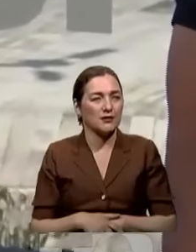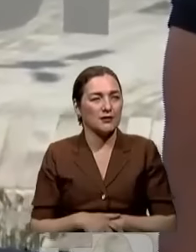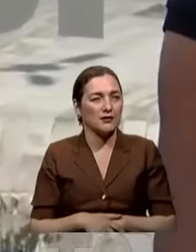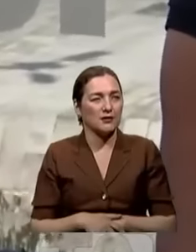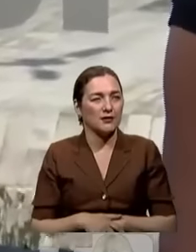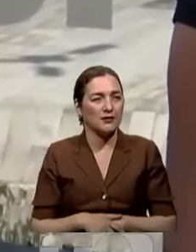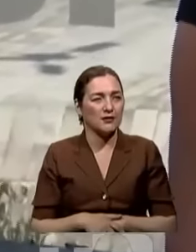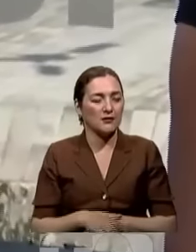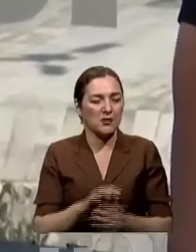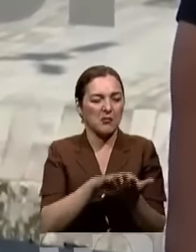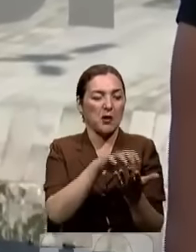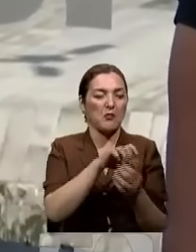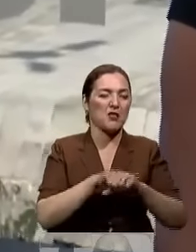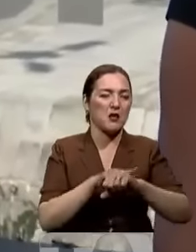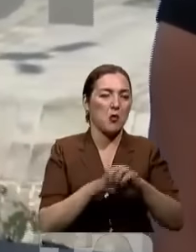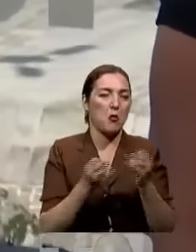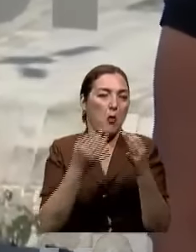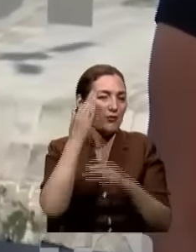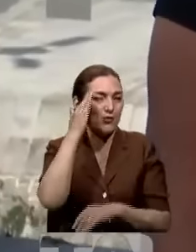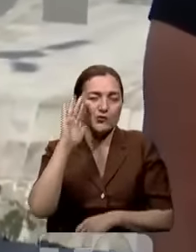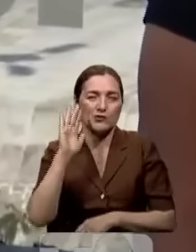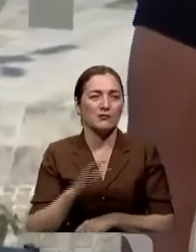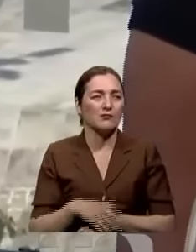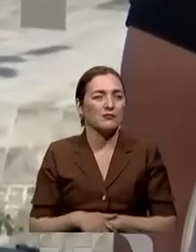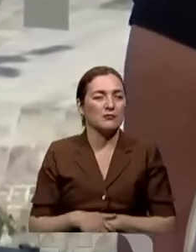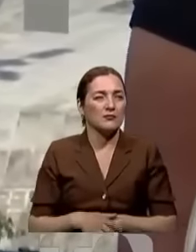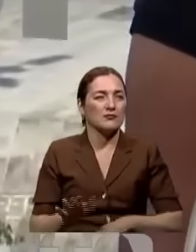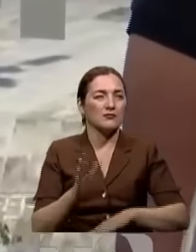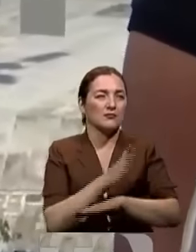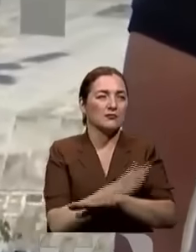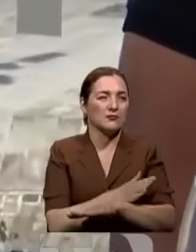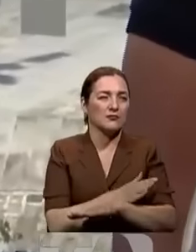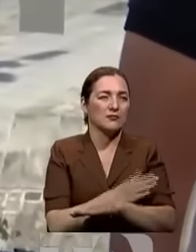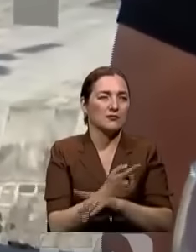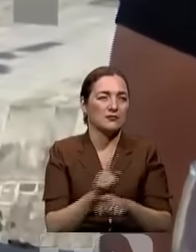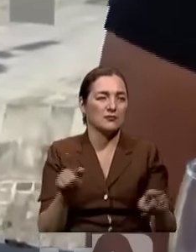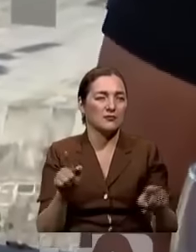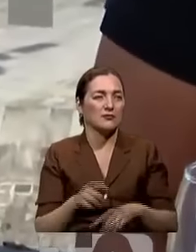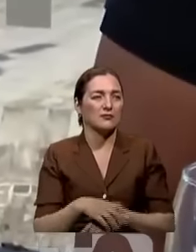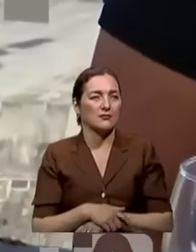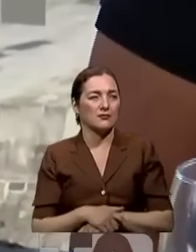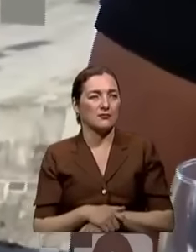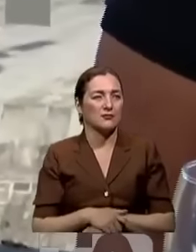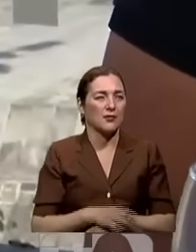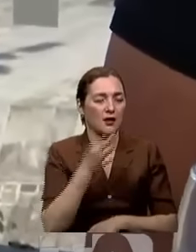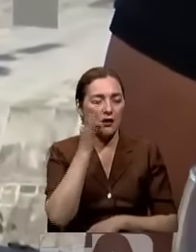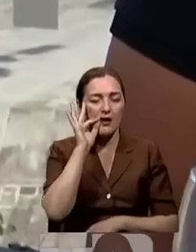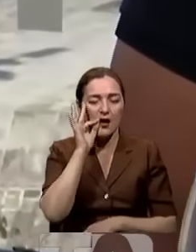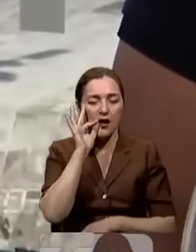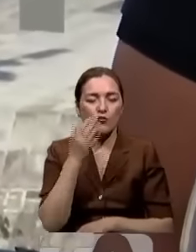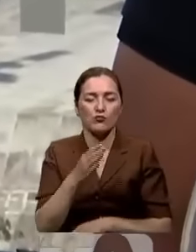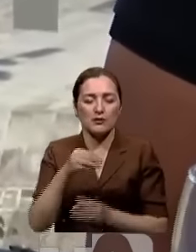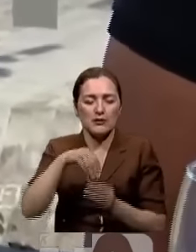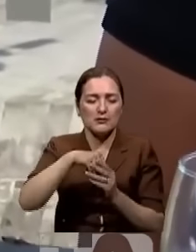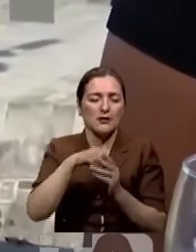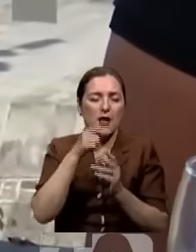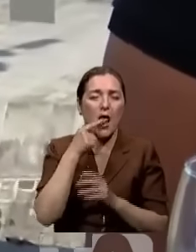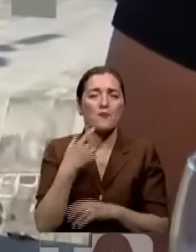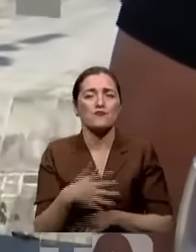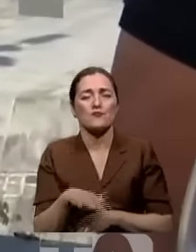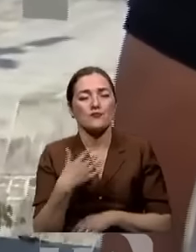tema de leudado, no sé cuánto tiempo lo hicieron en esta vez, el anterior estaba diferente, sin embargo está muy rico, el relleno es delicioso,